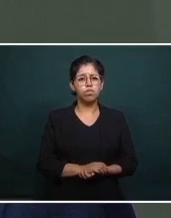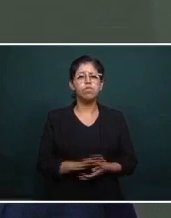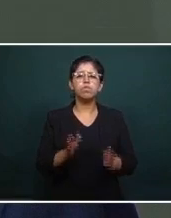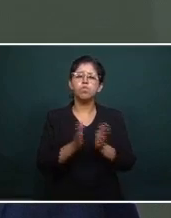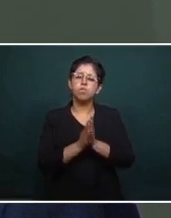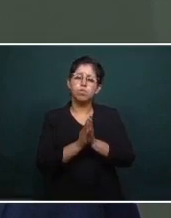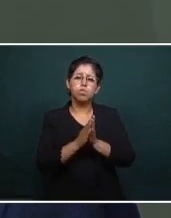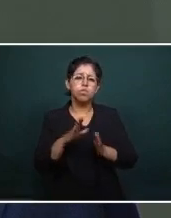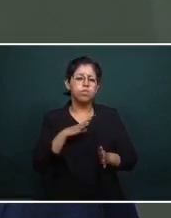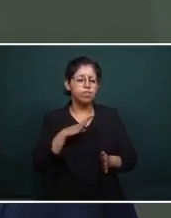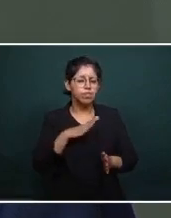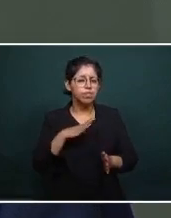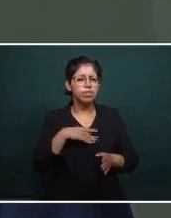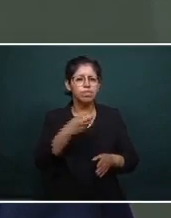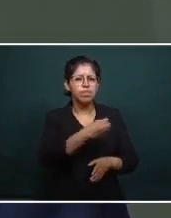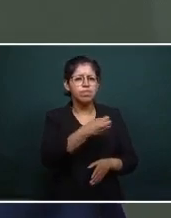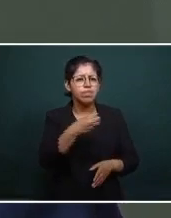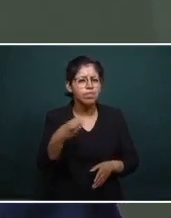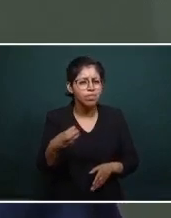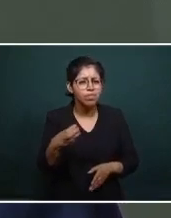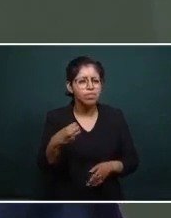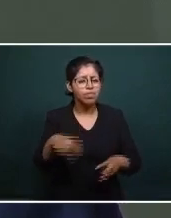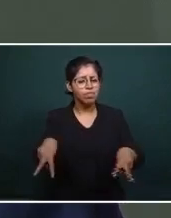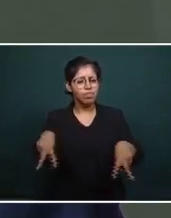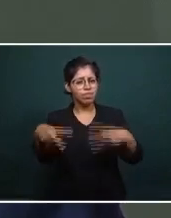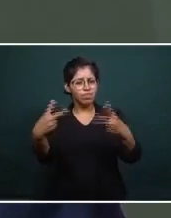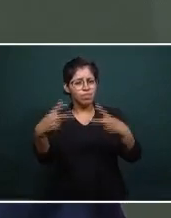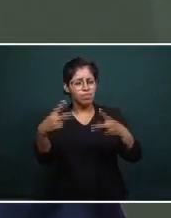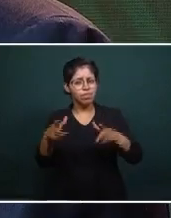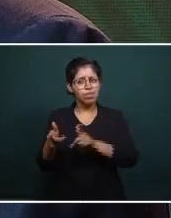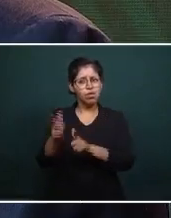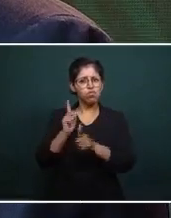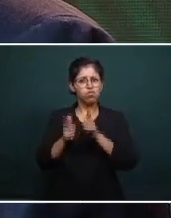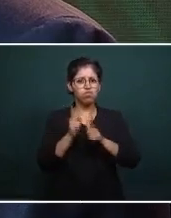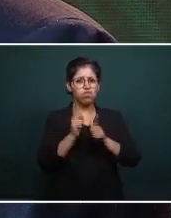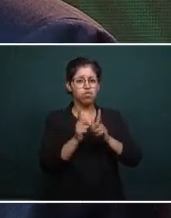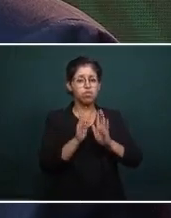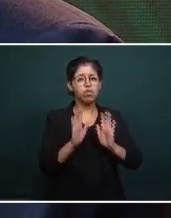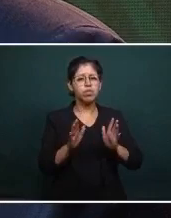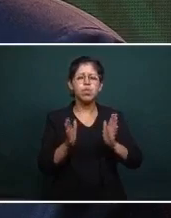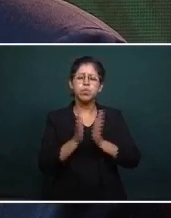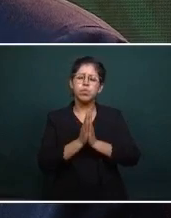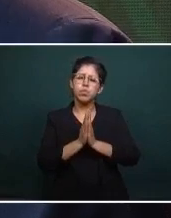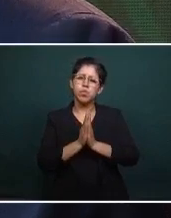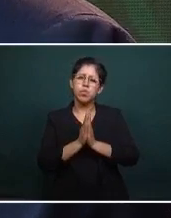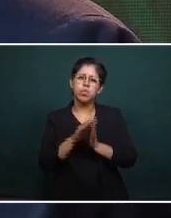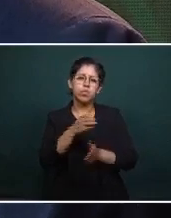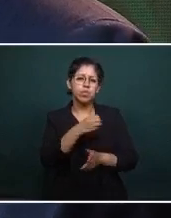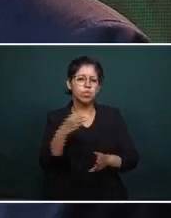control en la venta de armas, que no se puedan adquirir las